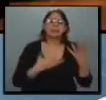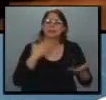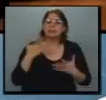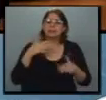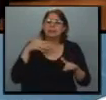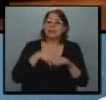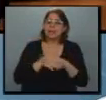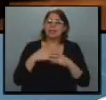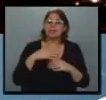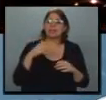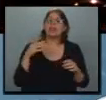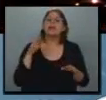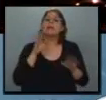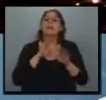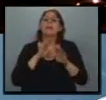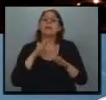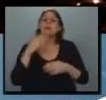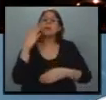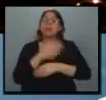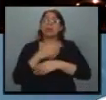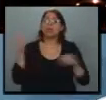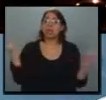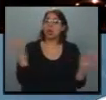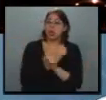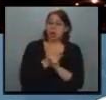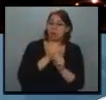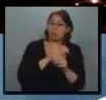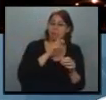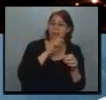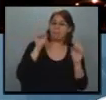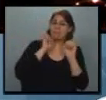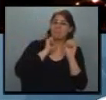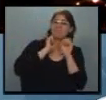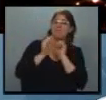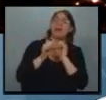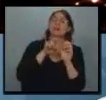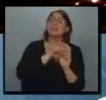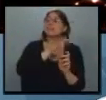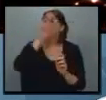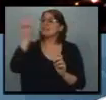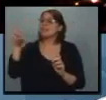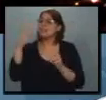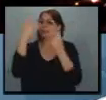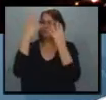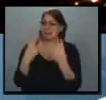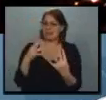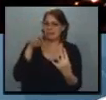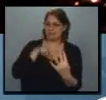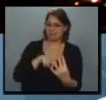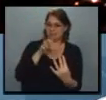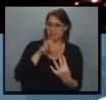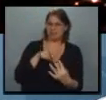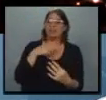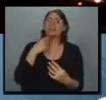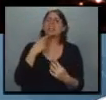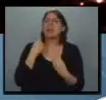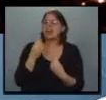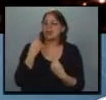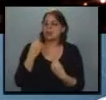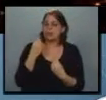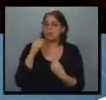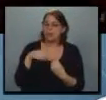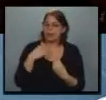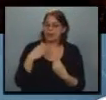garage, rompen un blindex, saltan y quedan detrás de la reja. Y lo que hacen es cortar